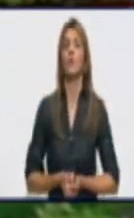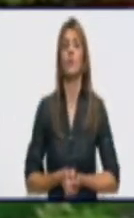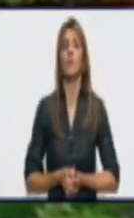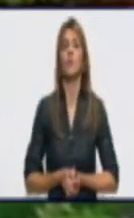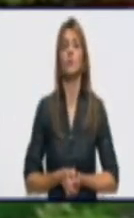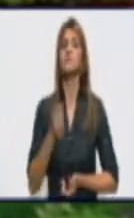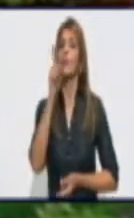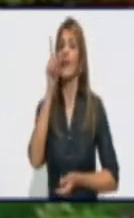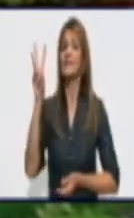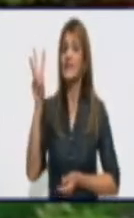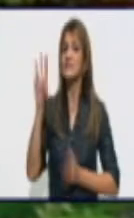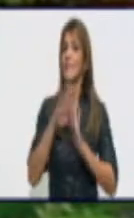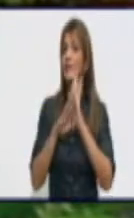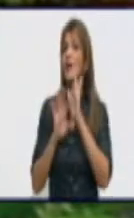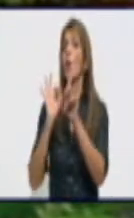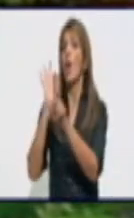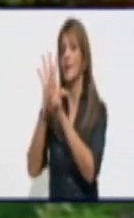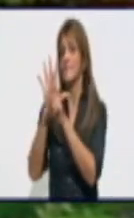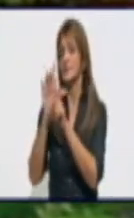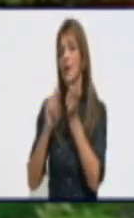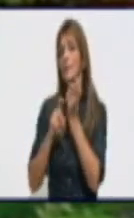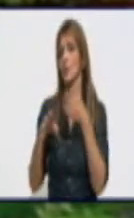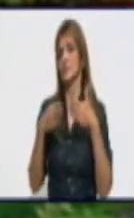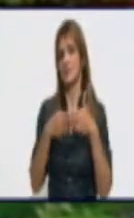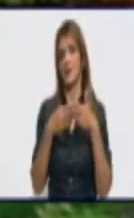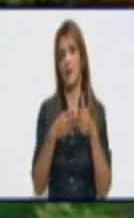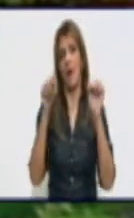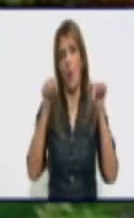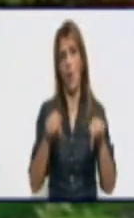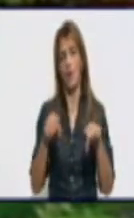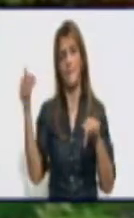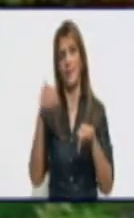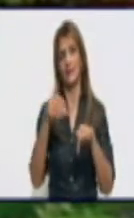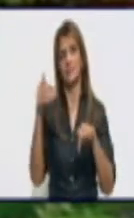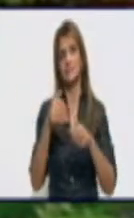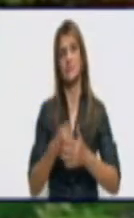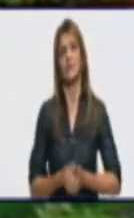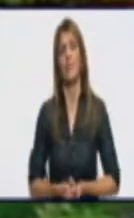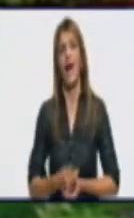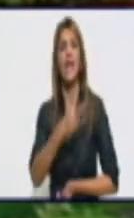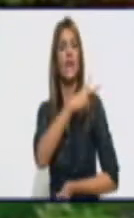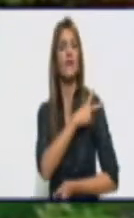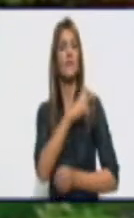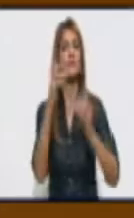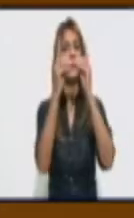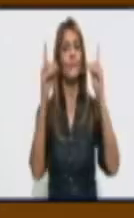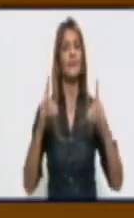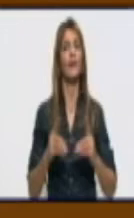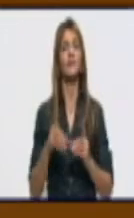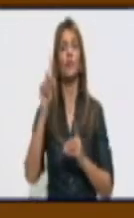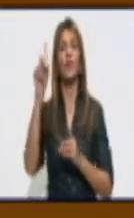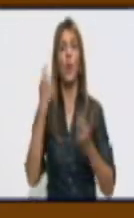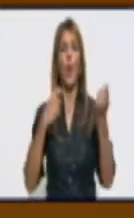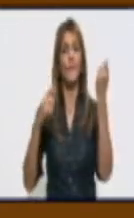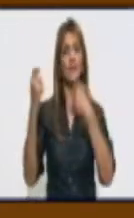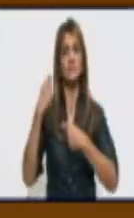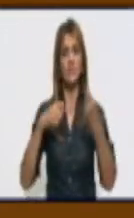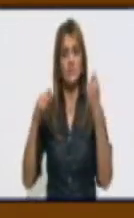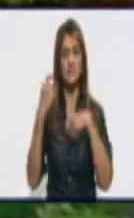medidas. Hoy contamos en el estudio con la presencia de Rogelio Solano Socarrás, jefe del Departamento de Comercialización del Ministerio